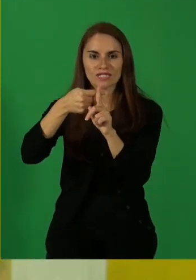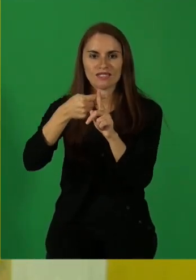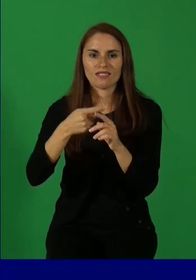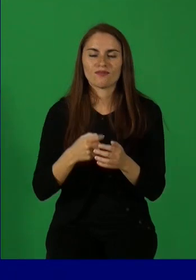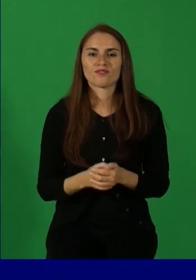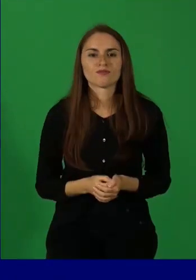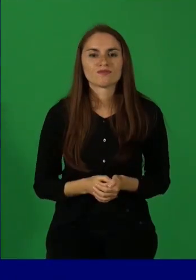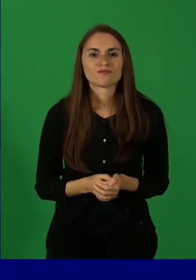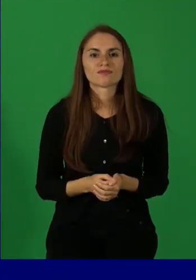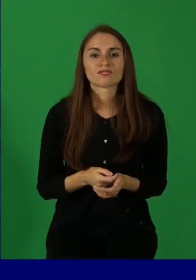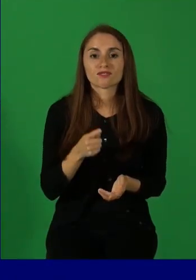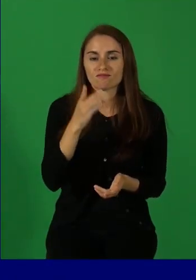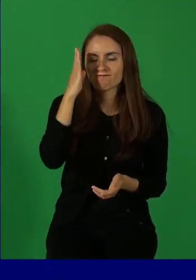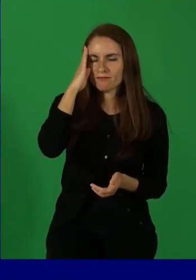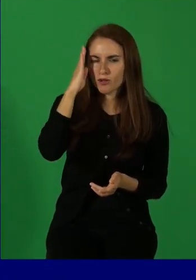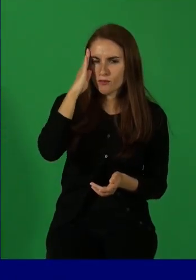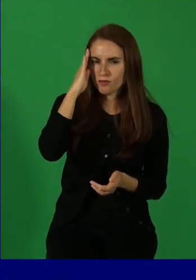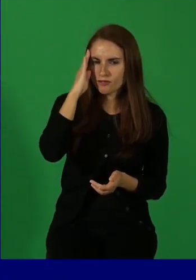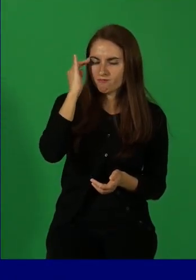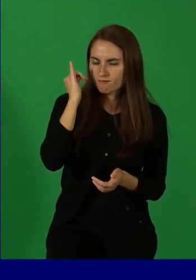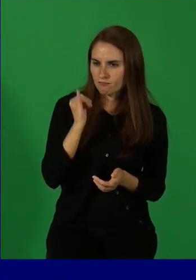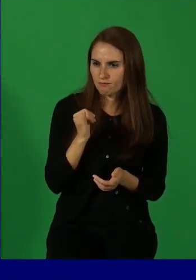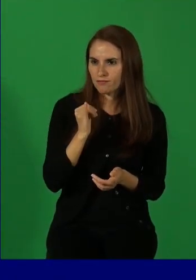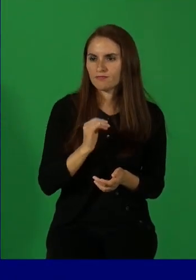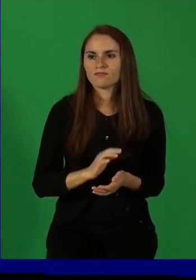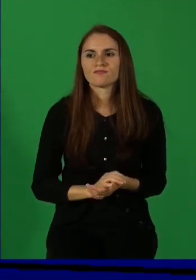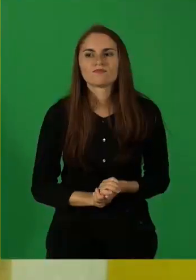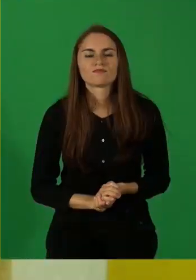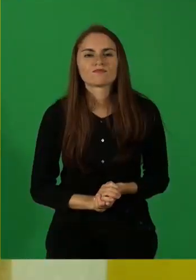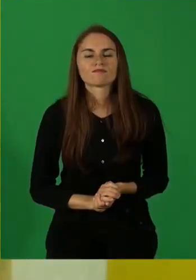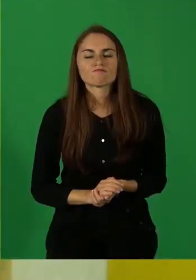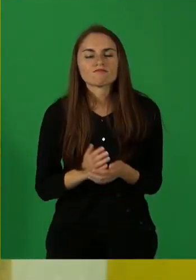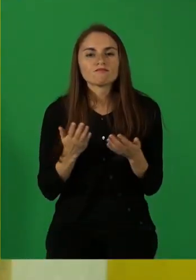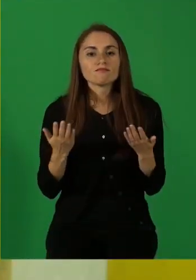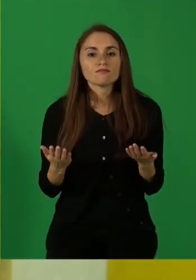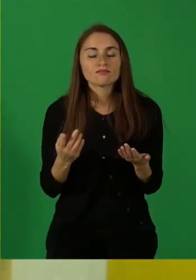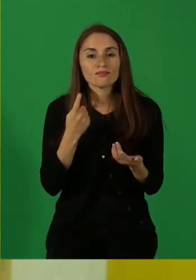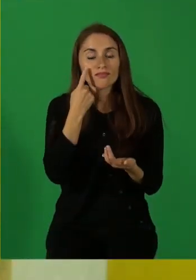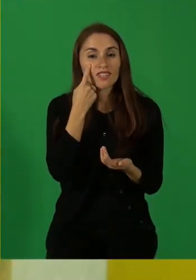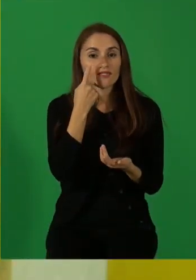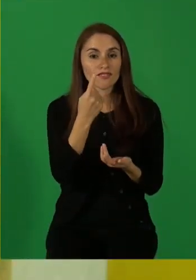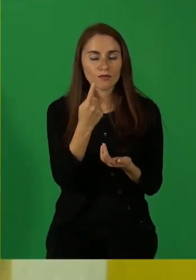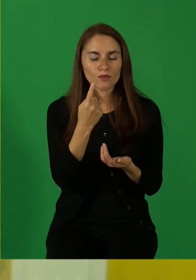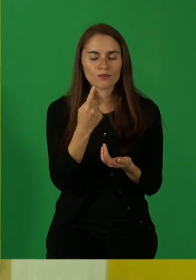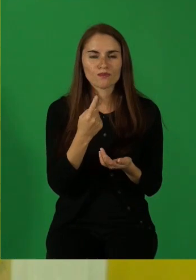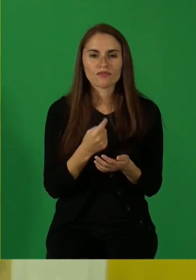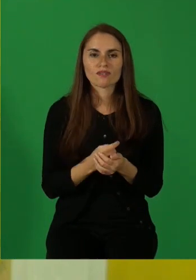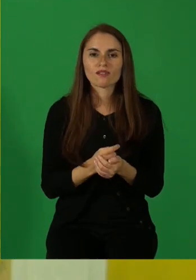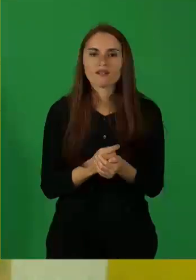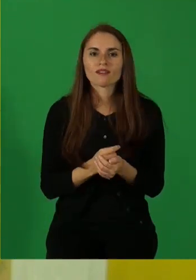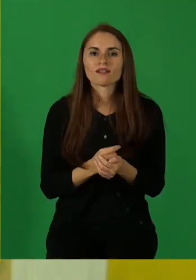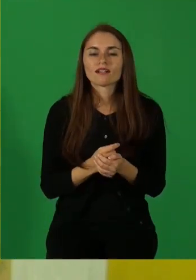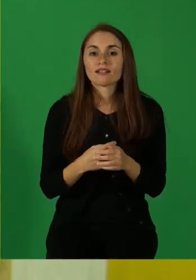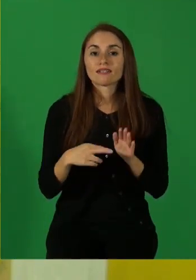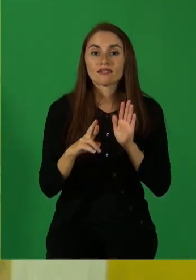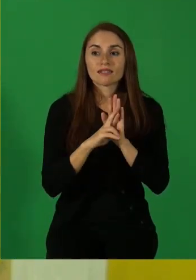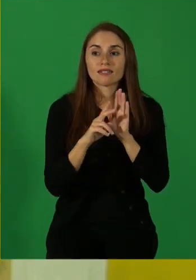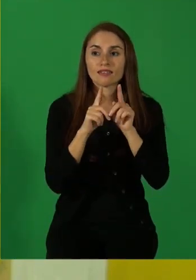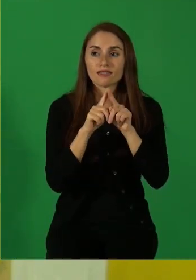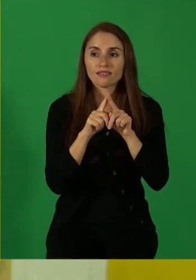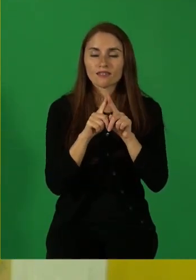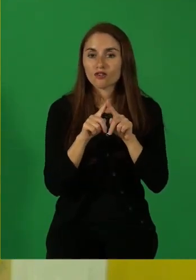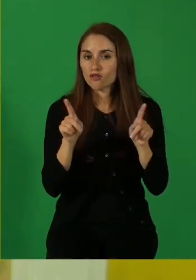te olvides de eso. No te olvides de eso. Ahora, observemos acá la otra regla general que